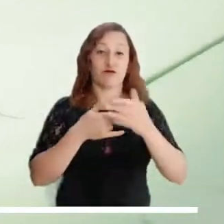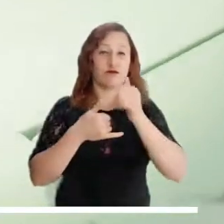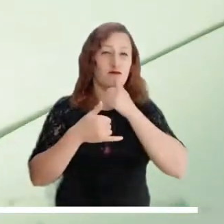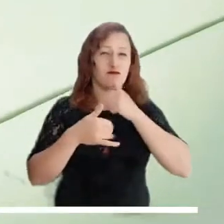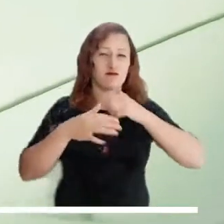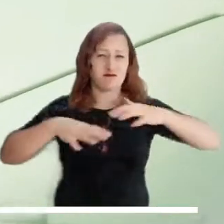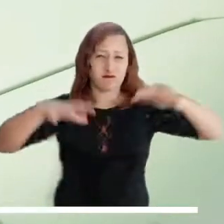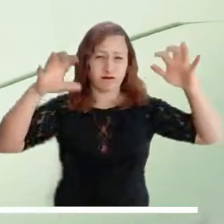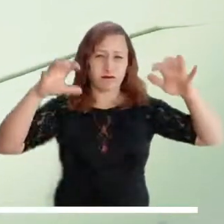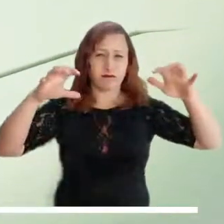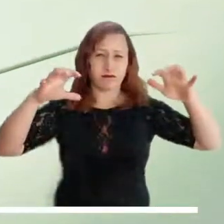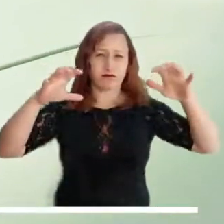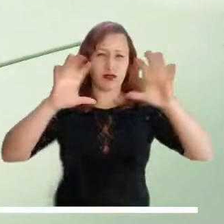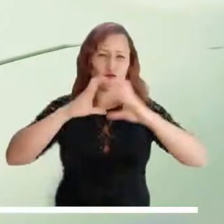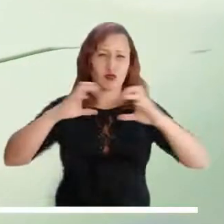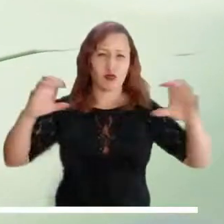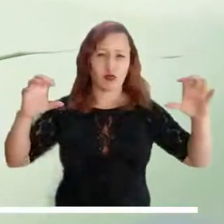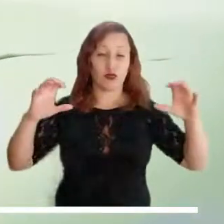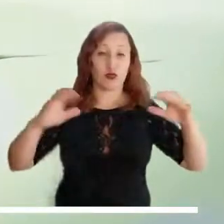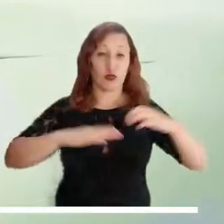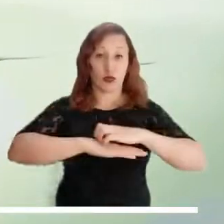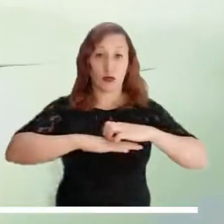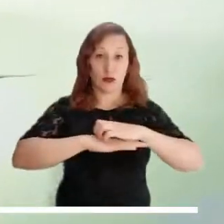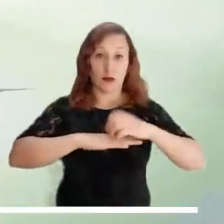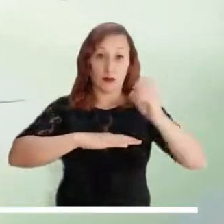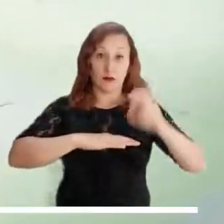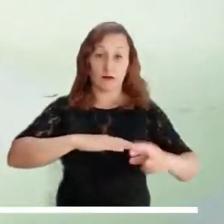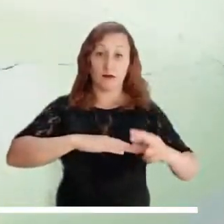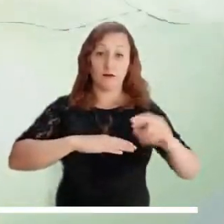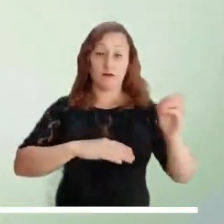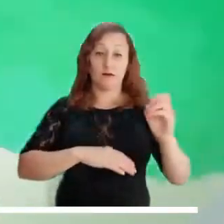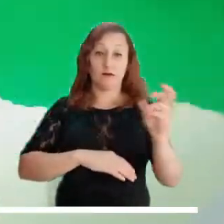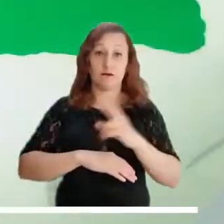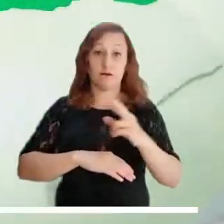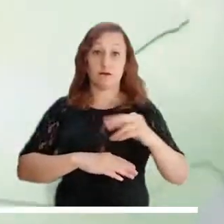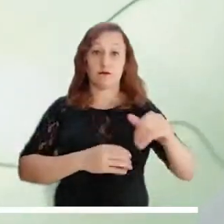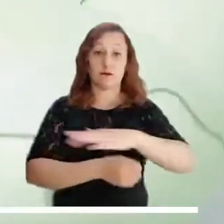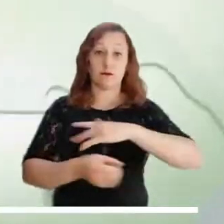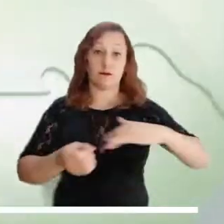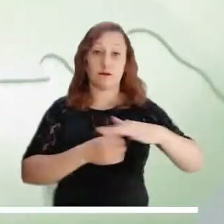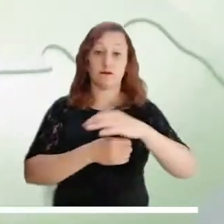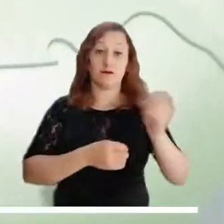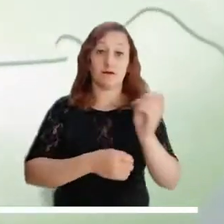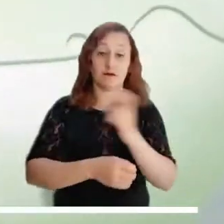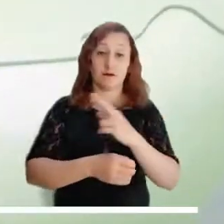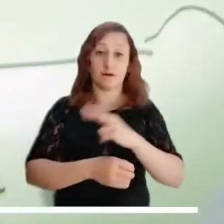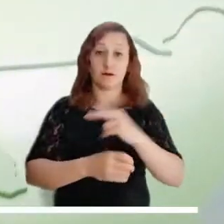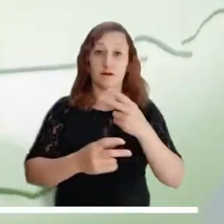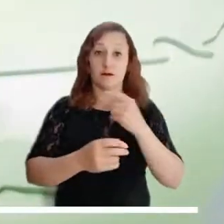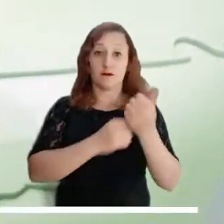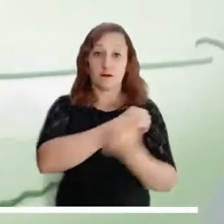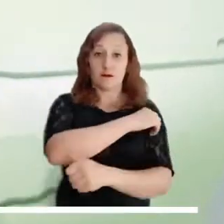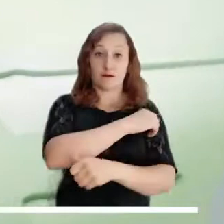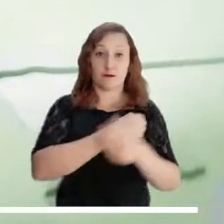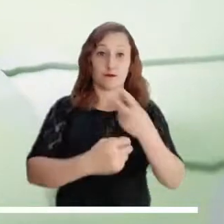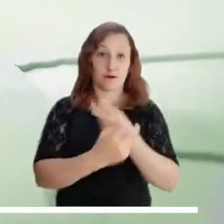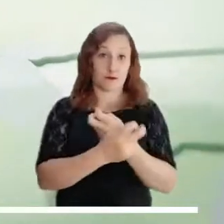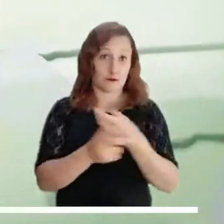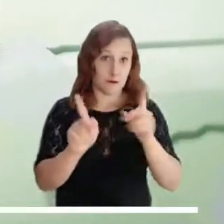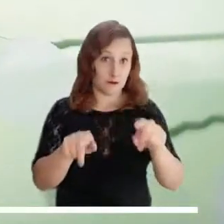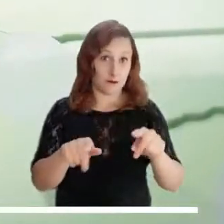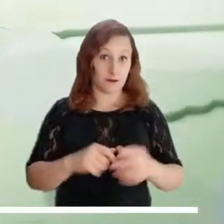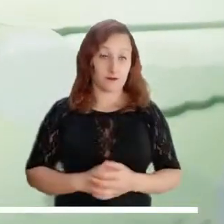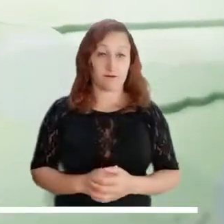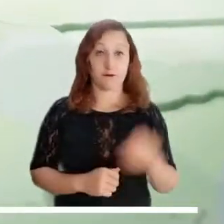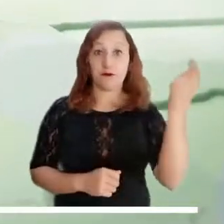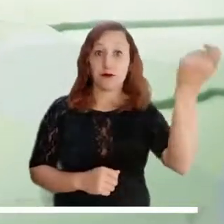promete nubes cargadas de agua en el sur de Tolima, sur y oriente de Cundinamarca y sectores de Huila y oriente de Boyacá.